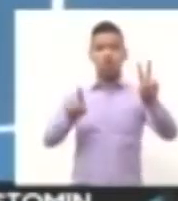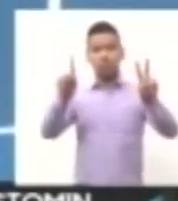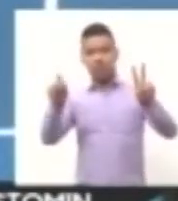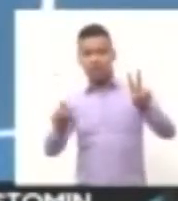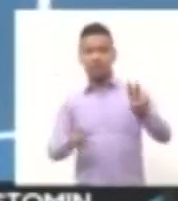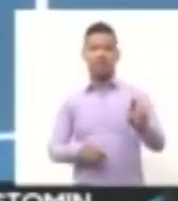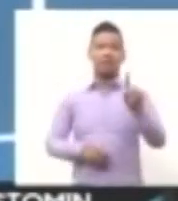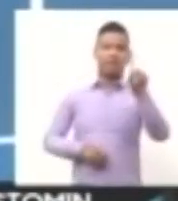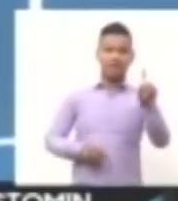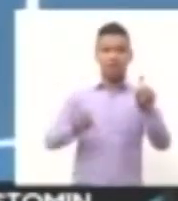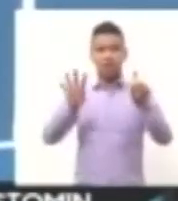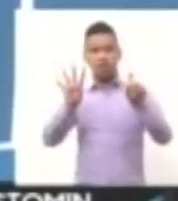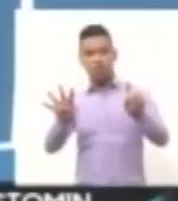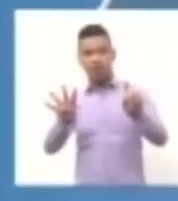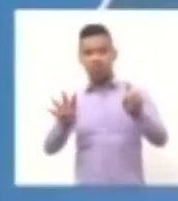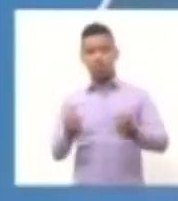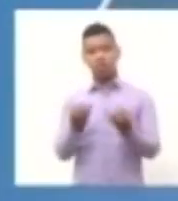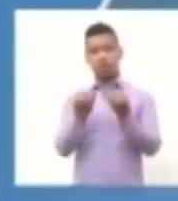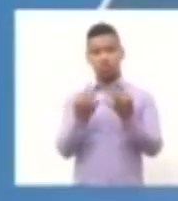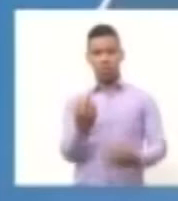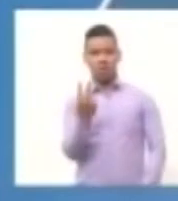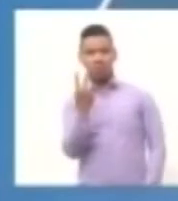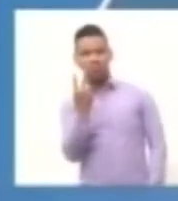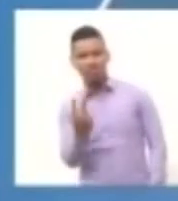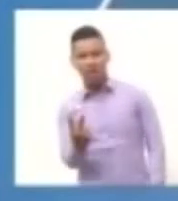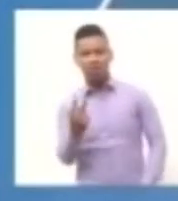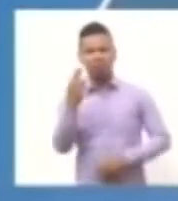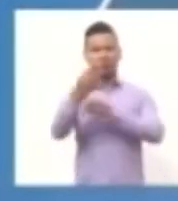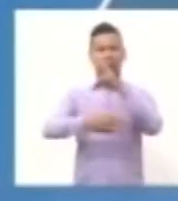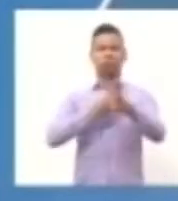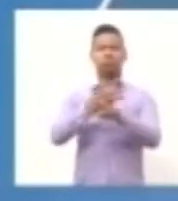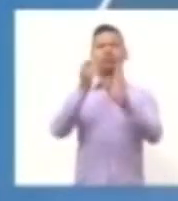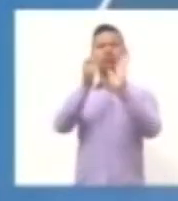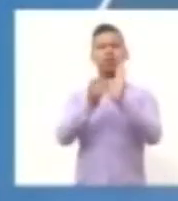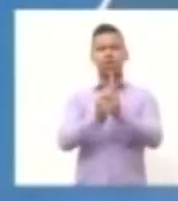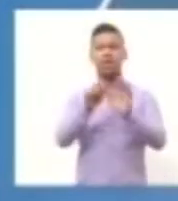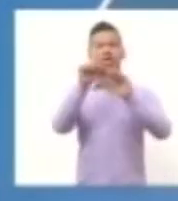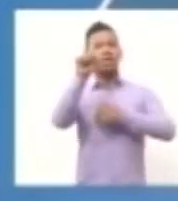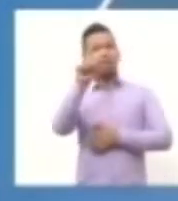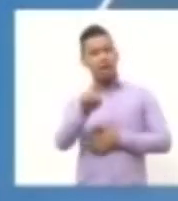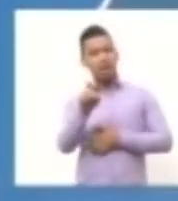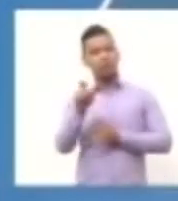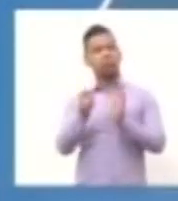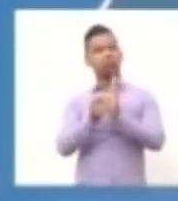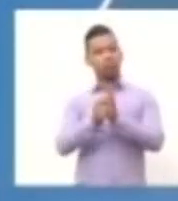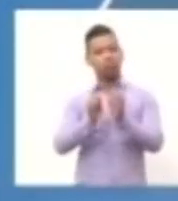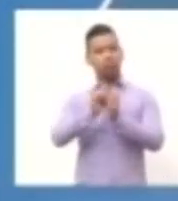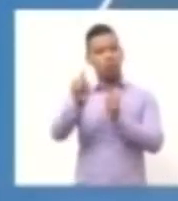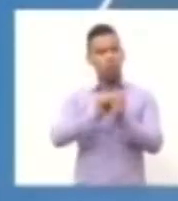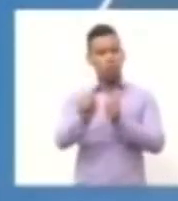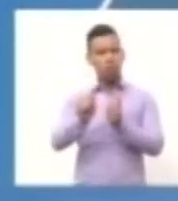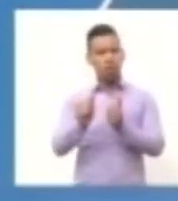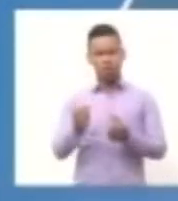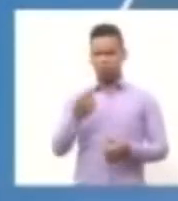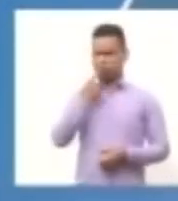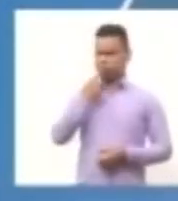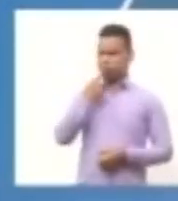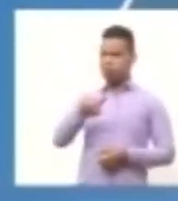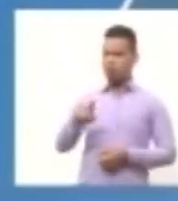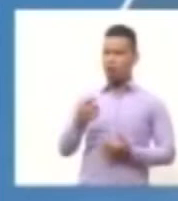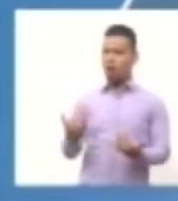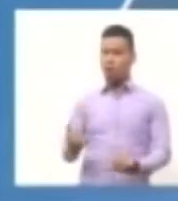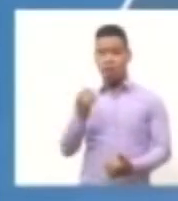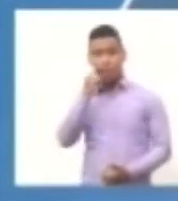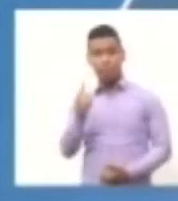y 6-4. El número 2 mundial y 6 veces campeón en Melbourne no había perdido tan pronto en un torneo de Grand Slam